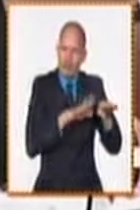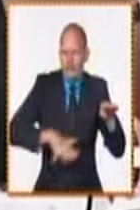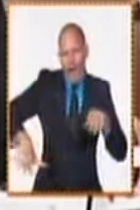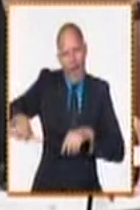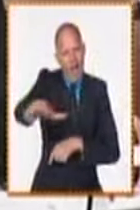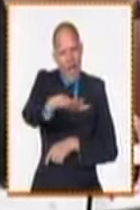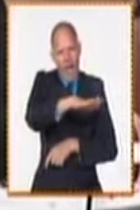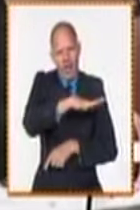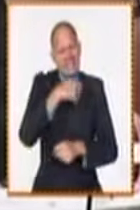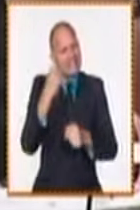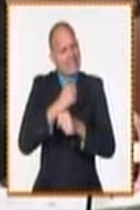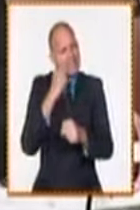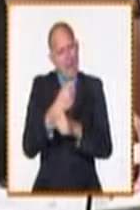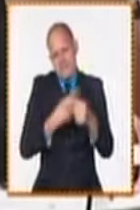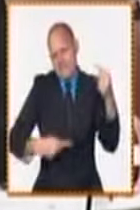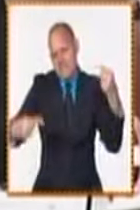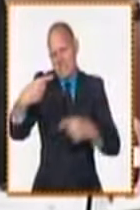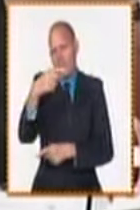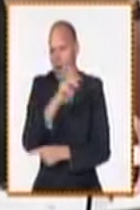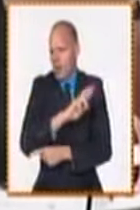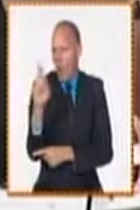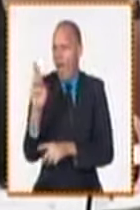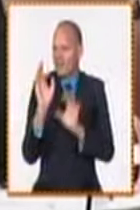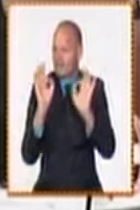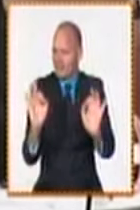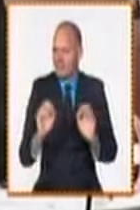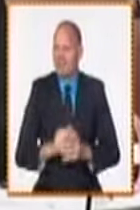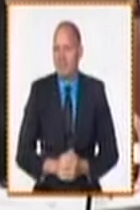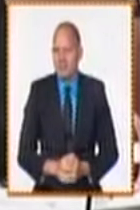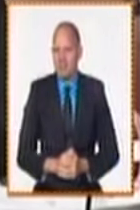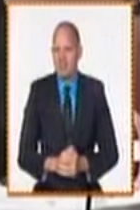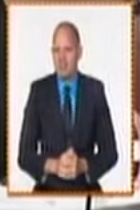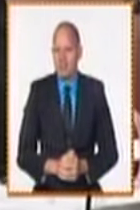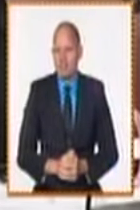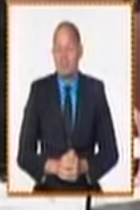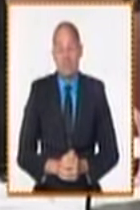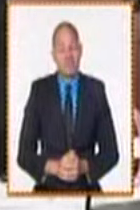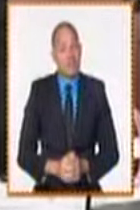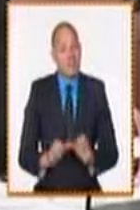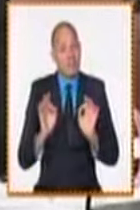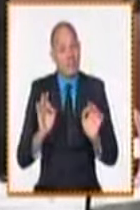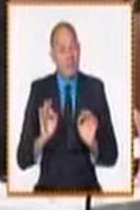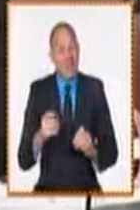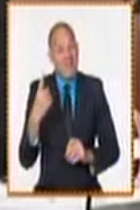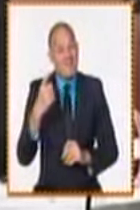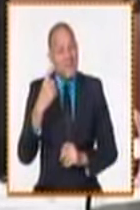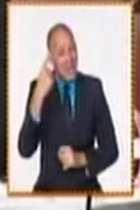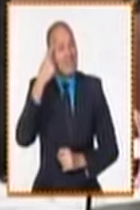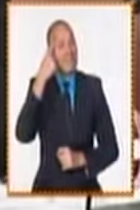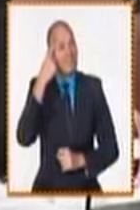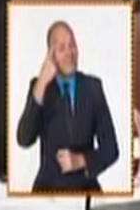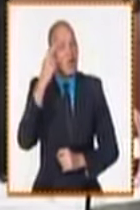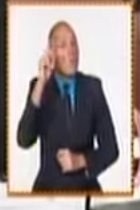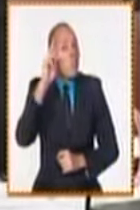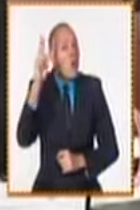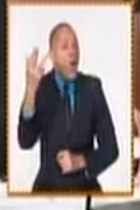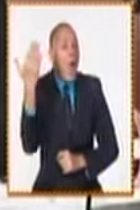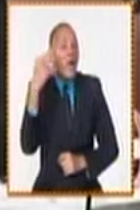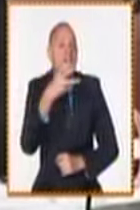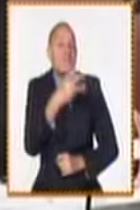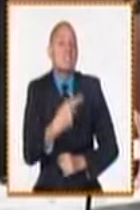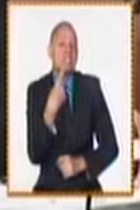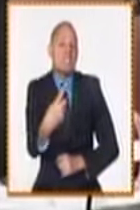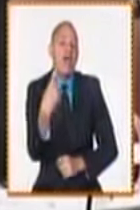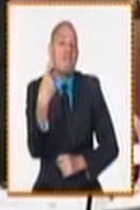la aspiración suprema de una revolución como la nuestra. Sin cultura, a la que hay que salvar primero, decía Fidel, no sería